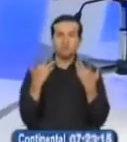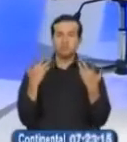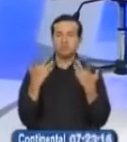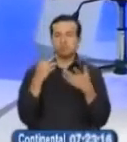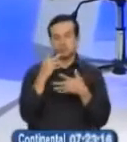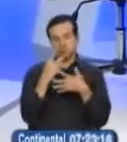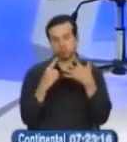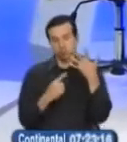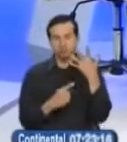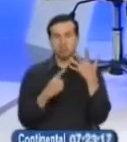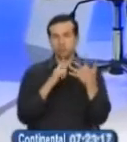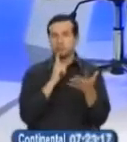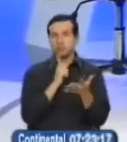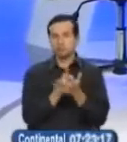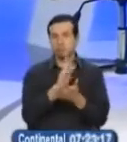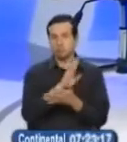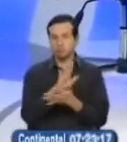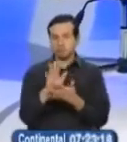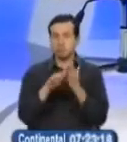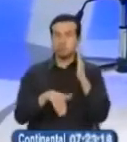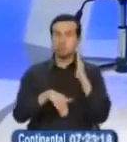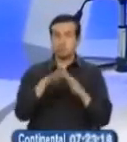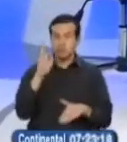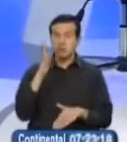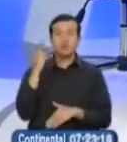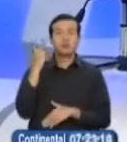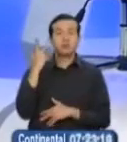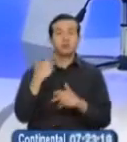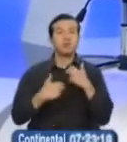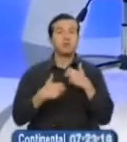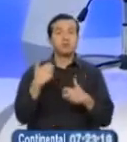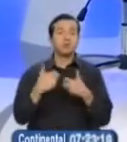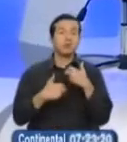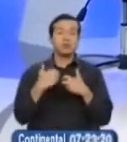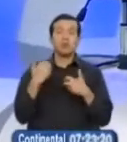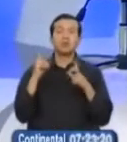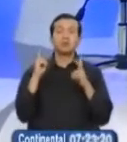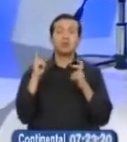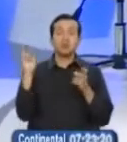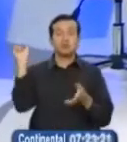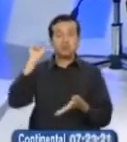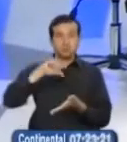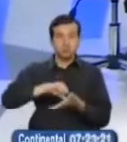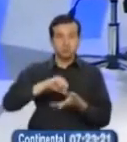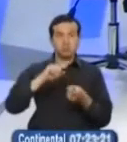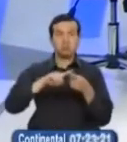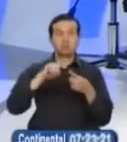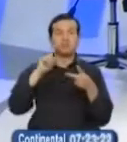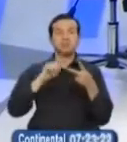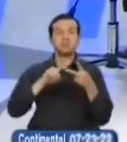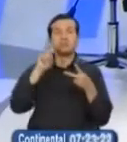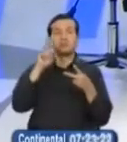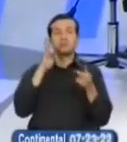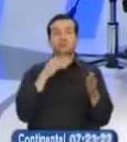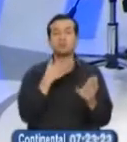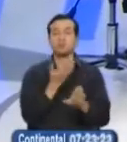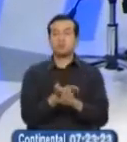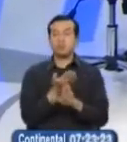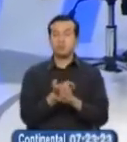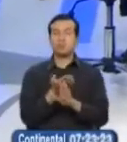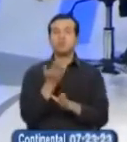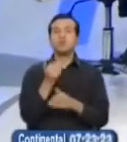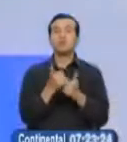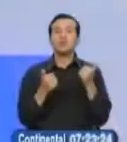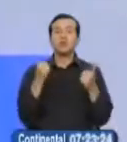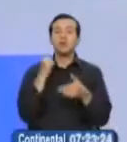enumeran pues algunos de las mayores dificultades que se tiene en el ámbito urbano, y también se plantean como cuáles son